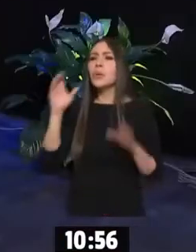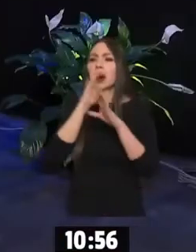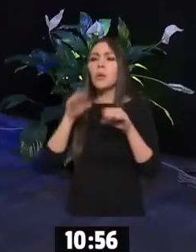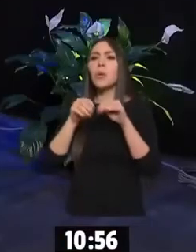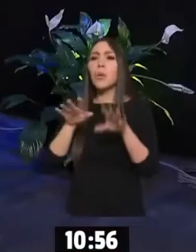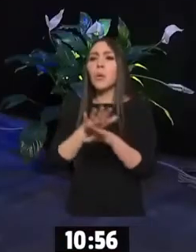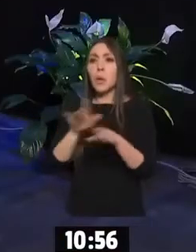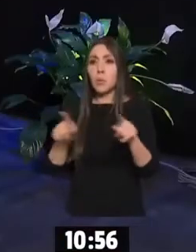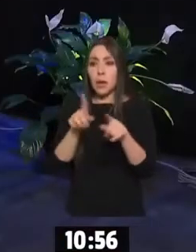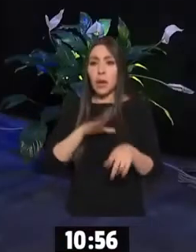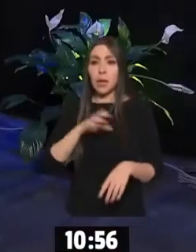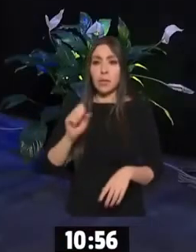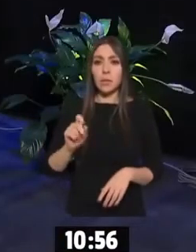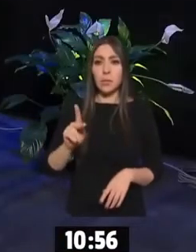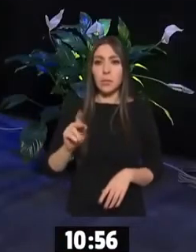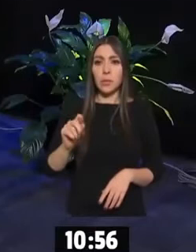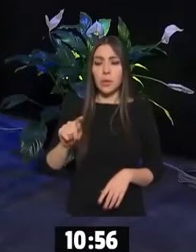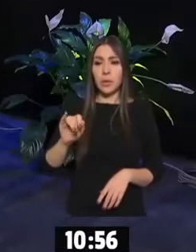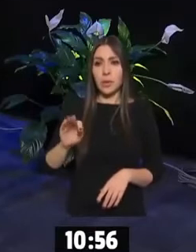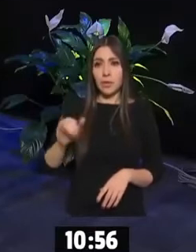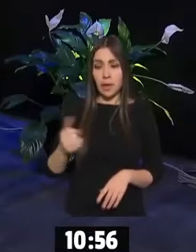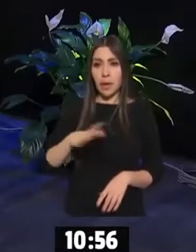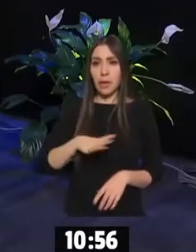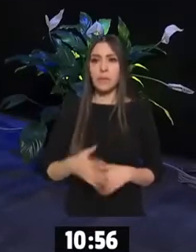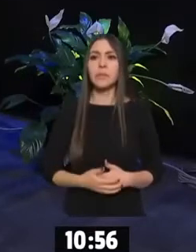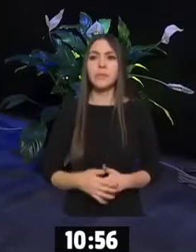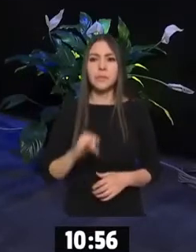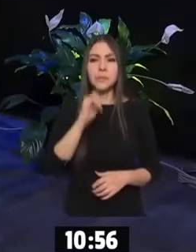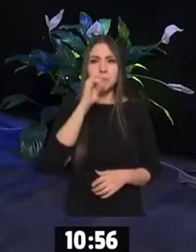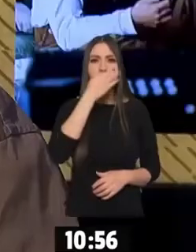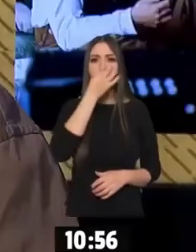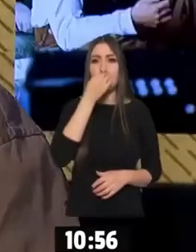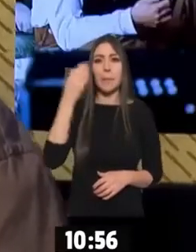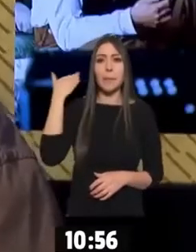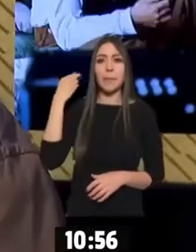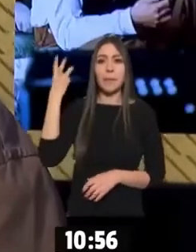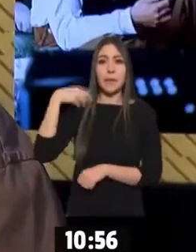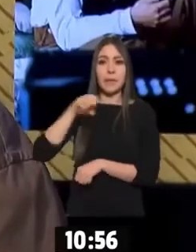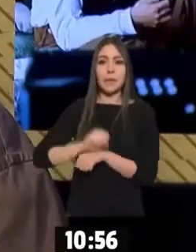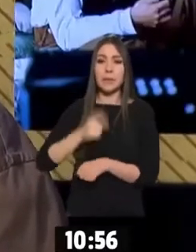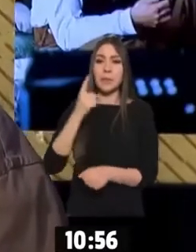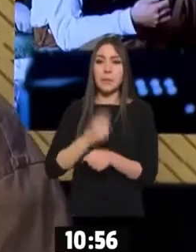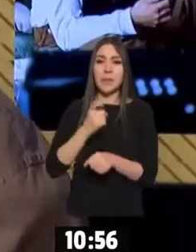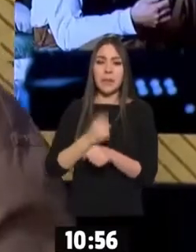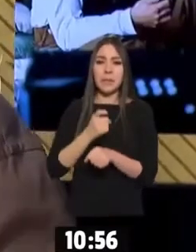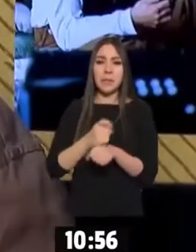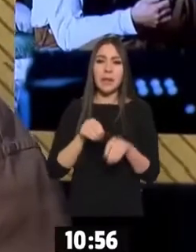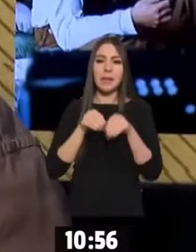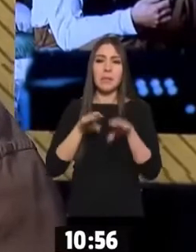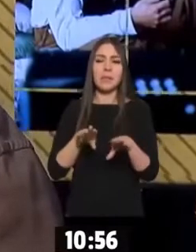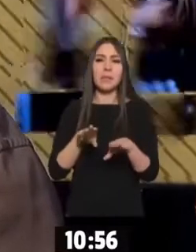Spotify o en alguna de estas? Sí, en justo, todas las plataformas, ¿no? Justo hace 3 semanas salió mi primer mini EP en todas